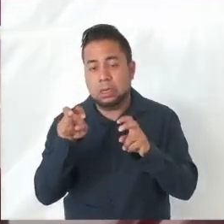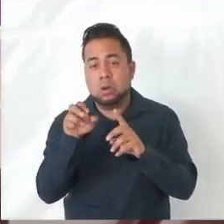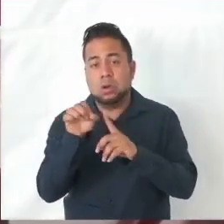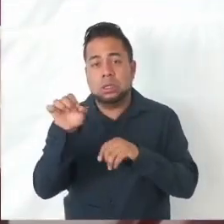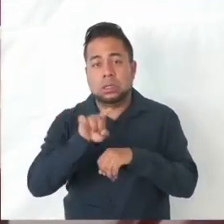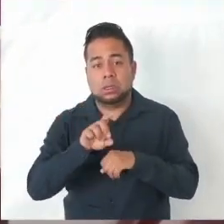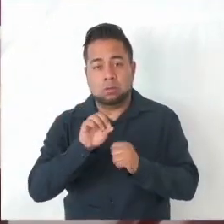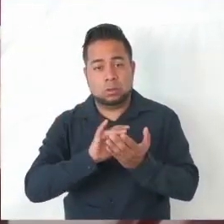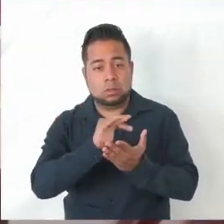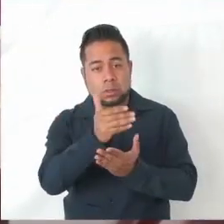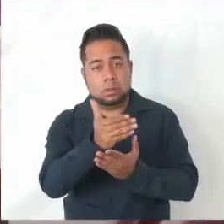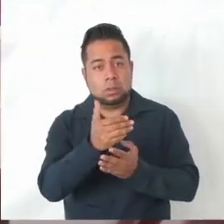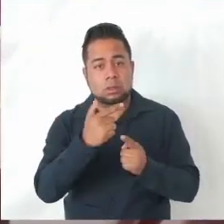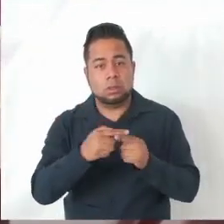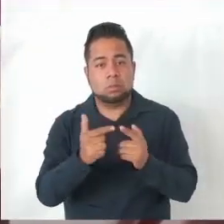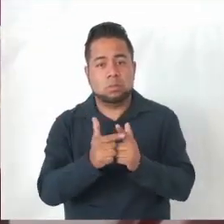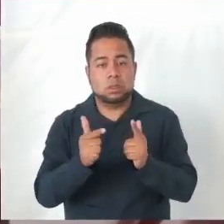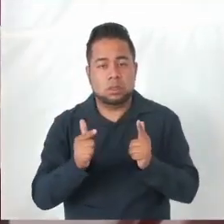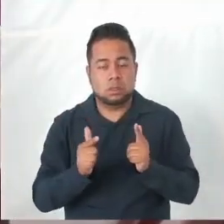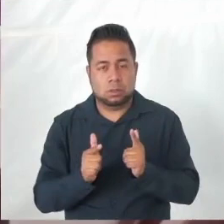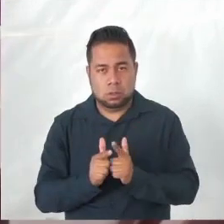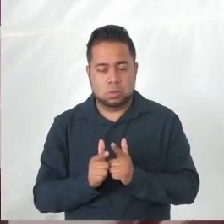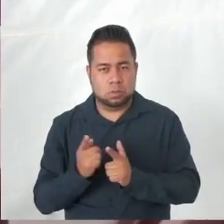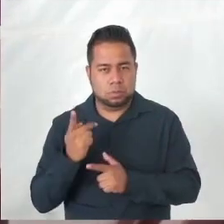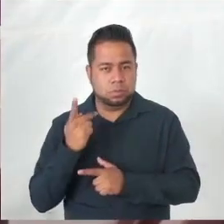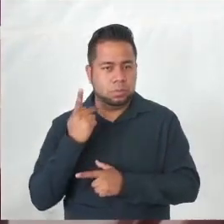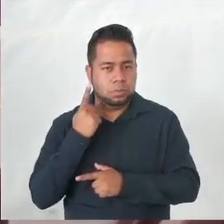cuales agradezco a mi grupo parlamentario